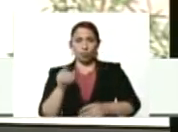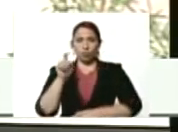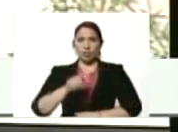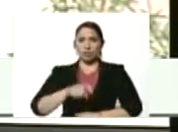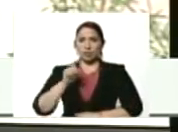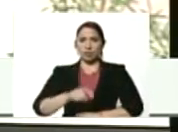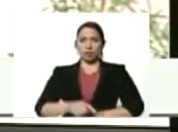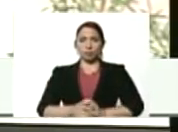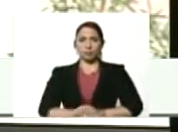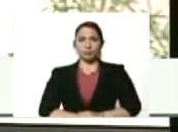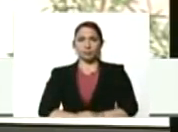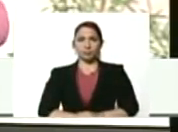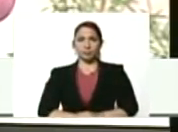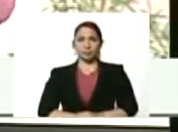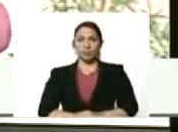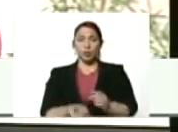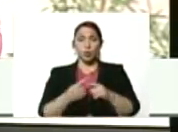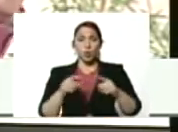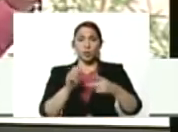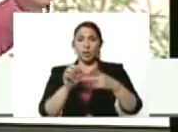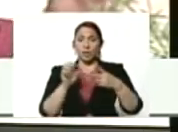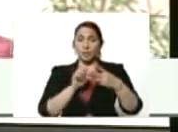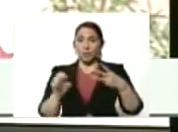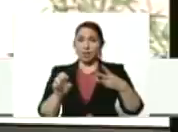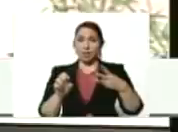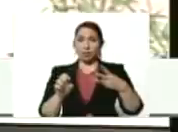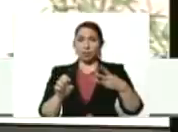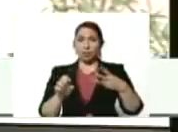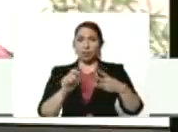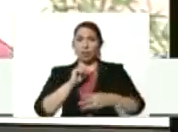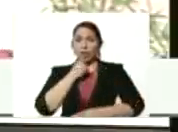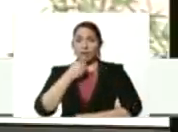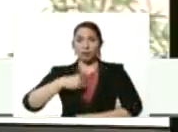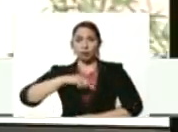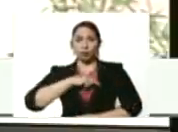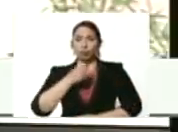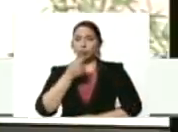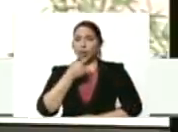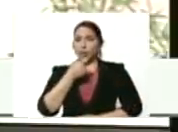necesarios. El otro elemento clave para nosotros han sido los tratamientos.